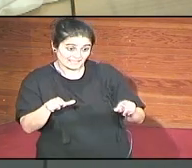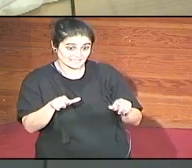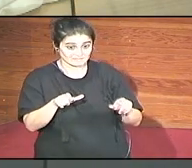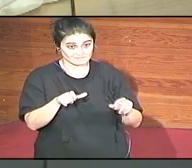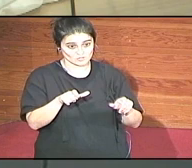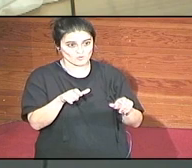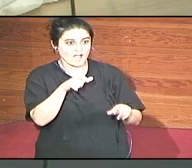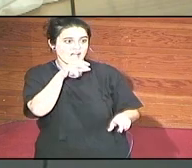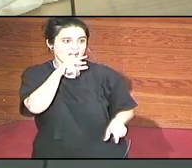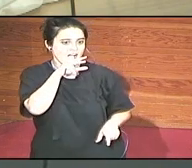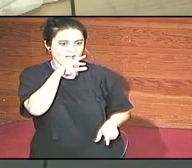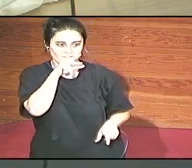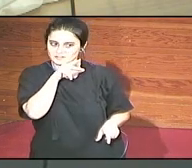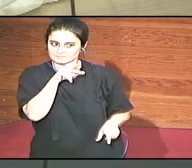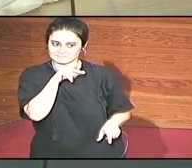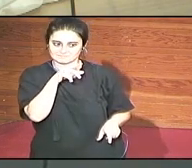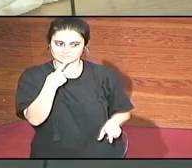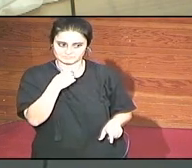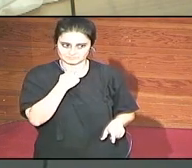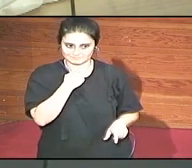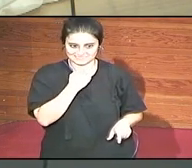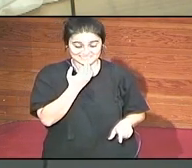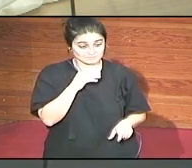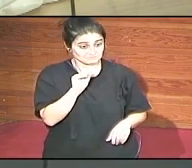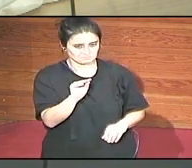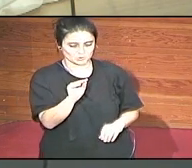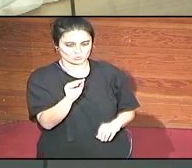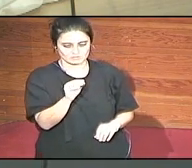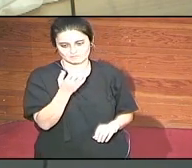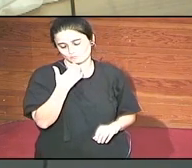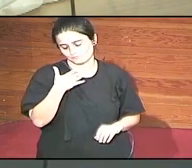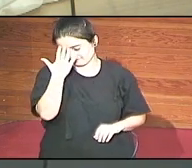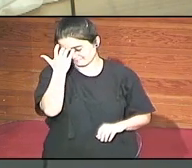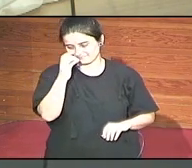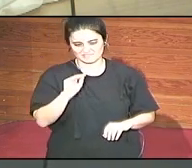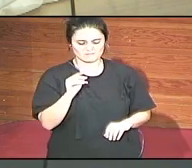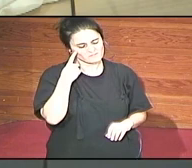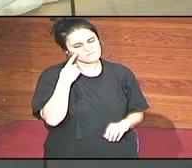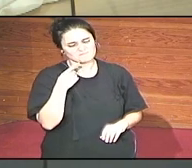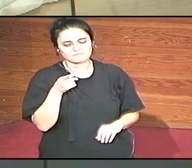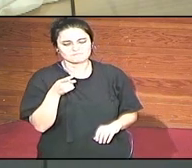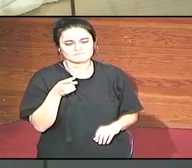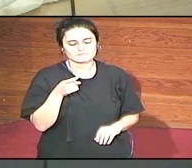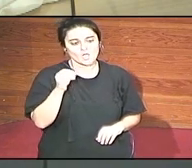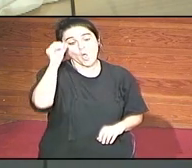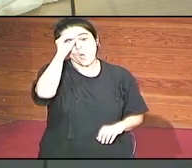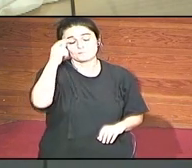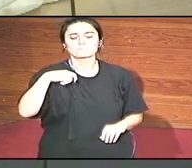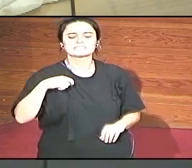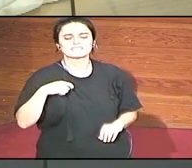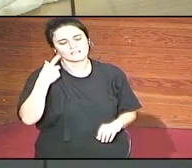hablar cuando le preguntas a alguien recuerda demás preguntarles su opinión sobre kagamé sobre el